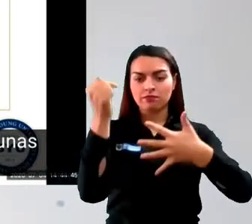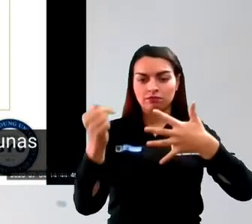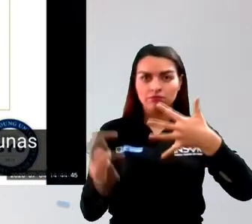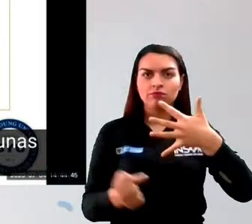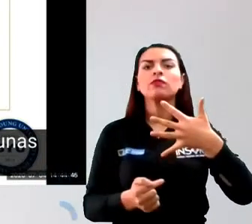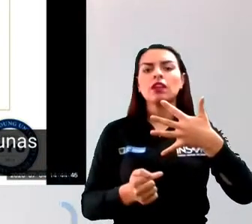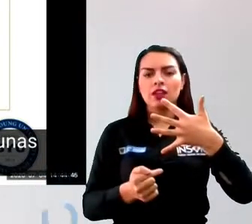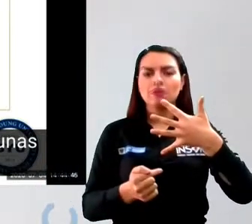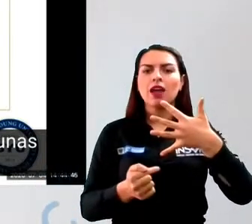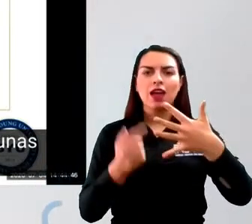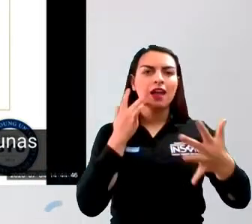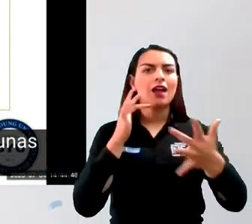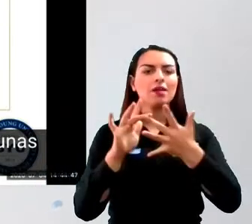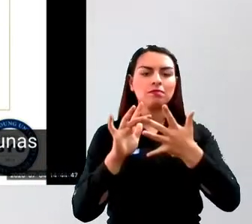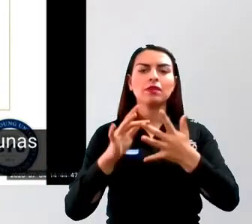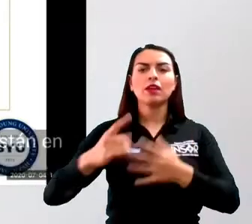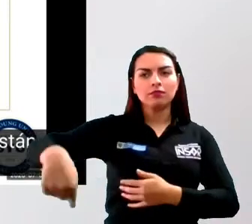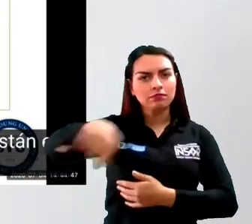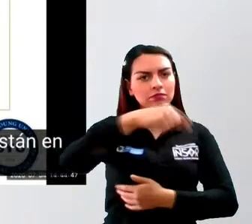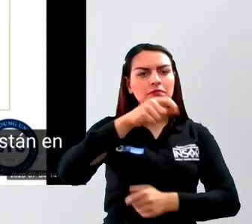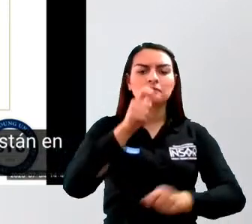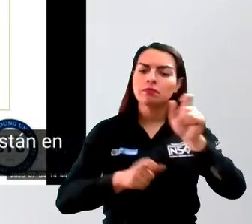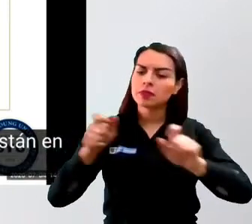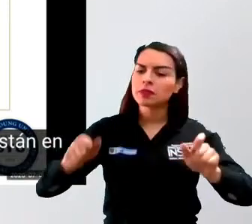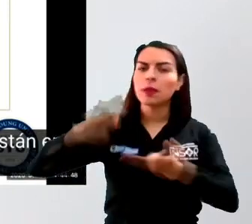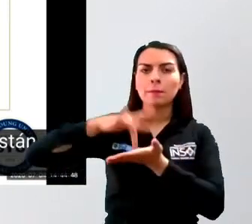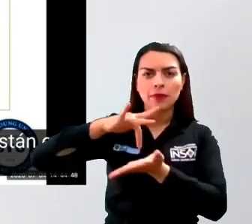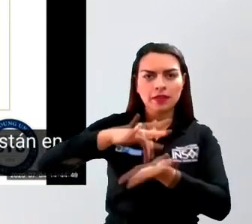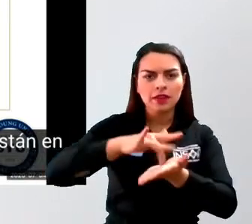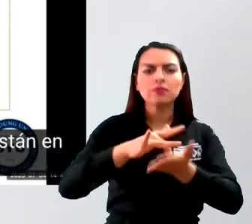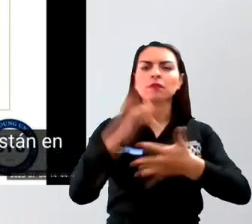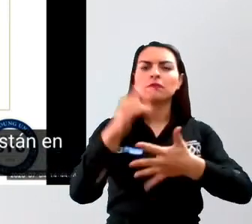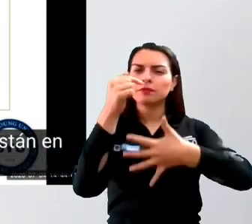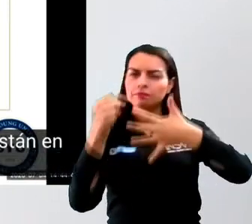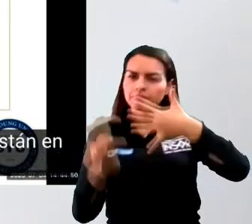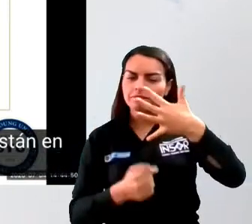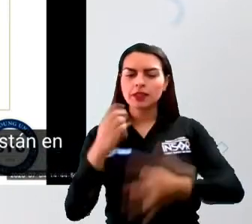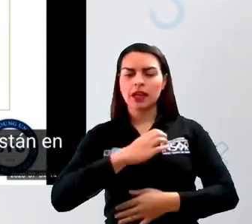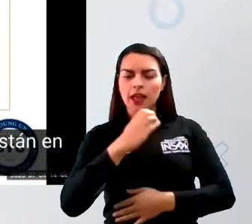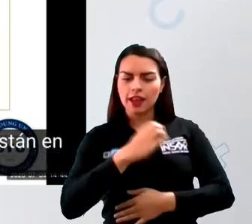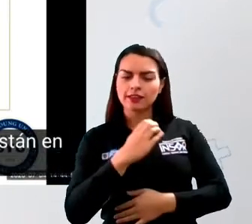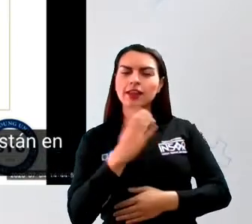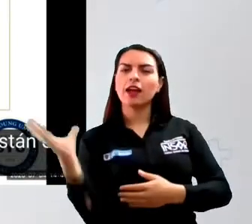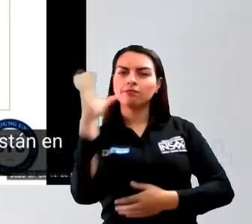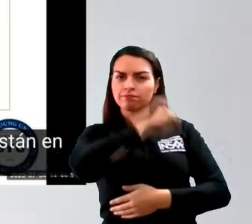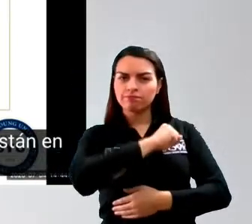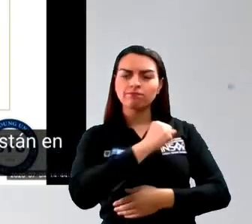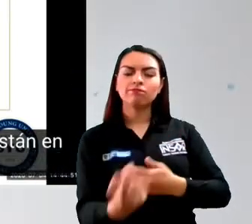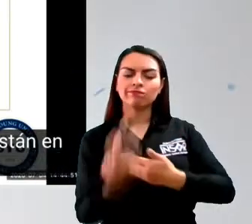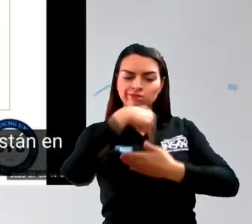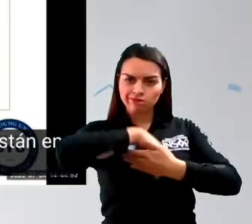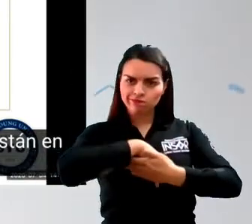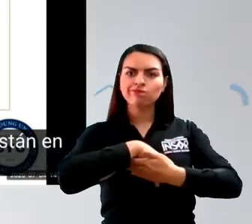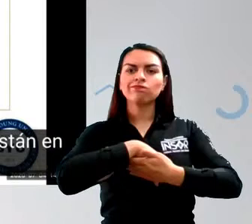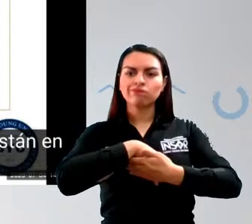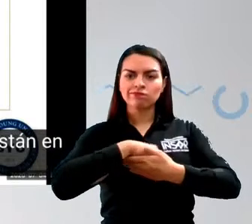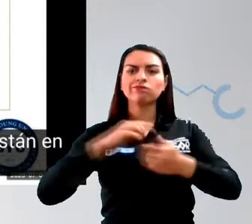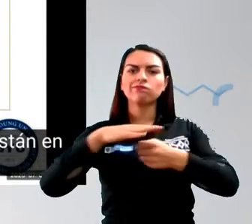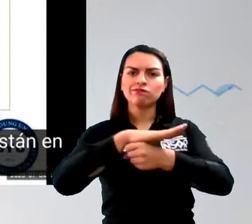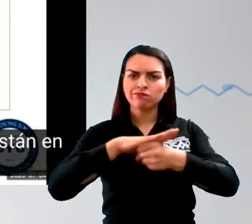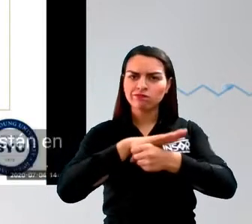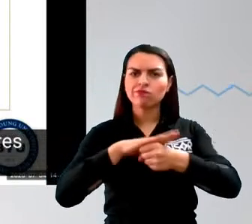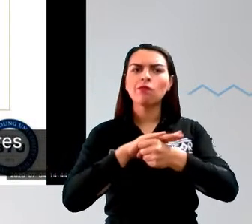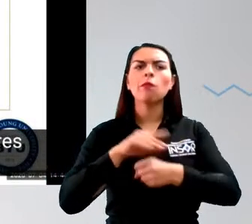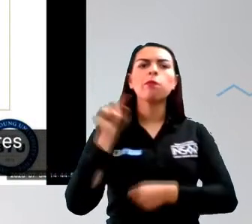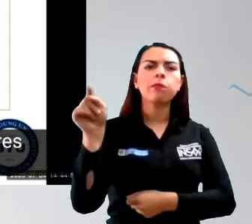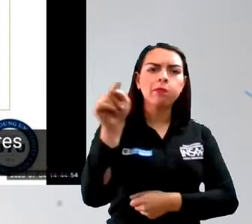la participación de los estudiantes, algunas características que traen consigo los estudiantes, cosas que están sucediendo en su entorno